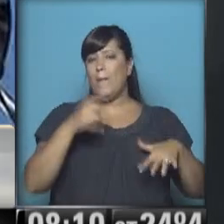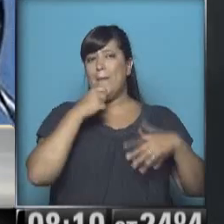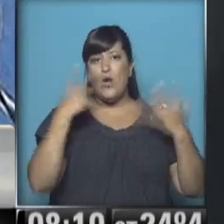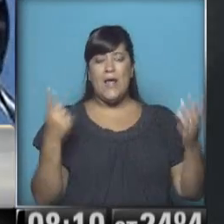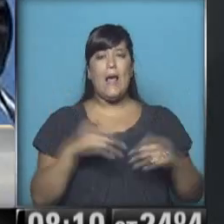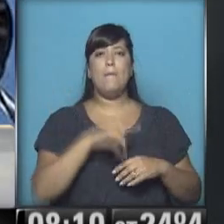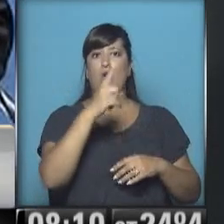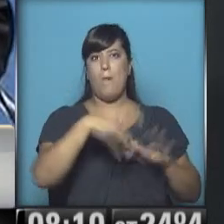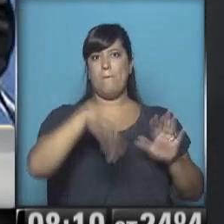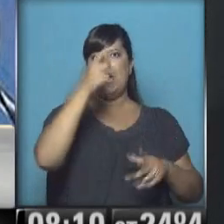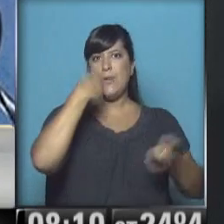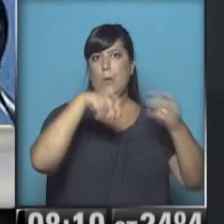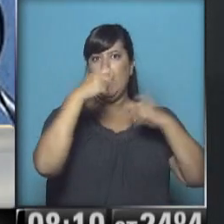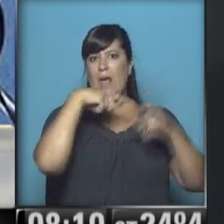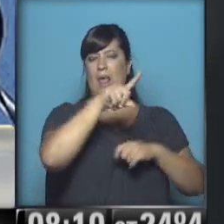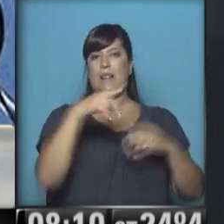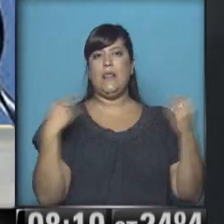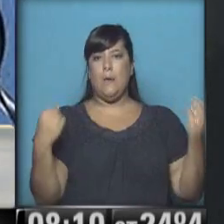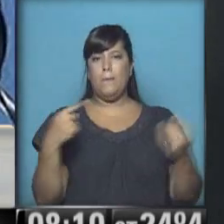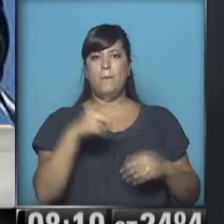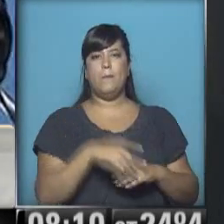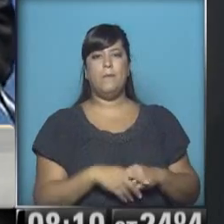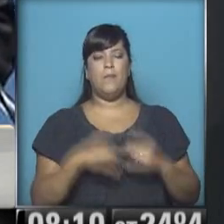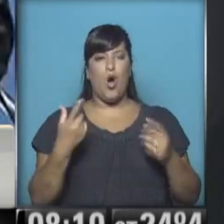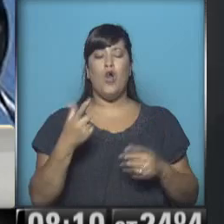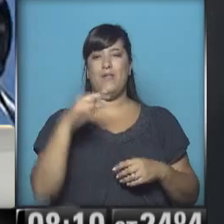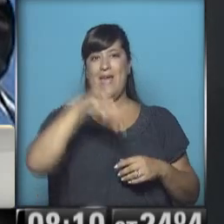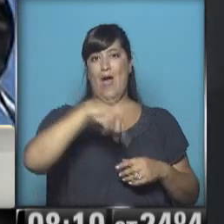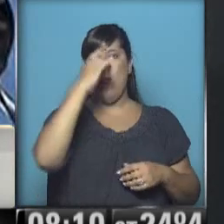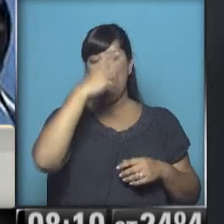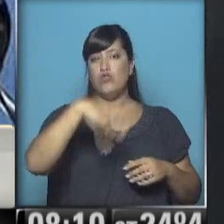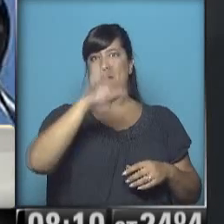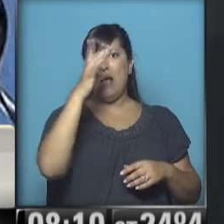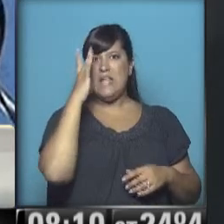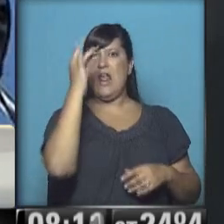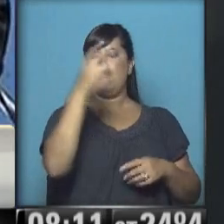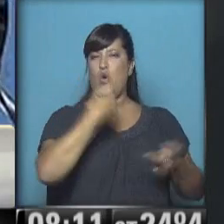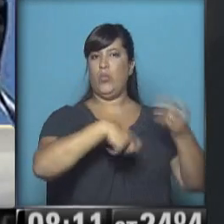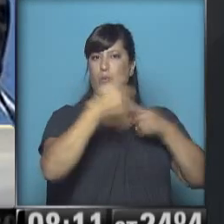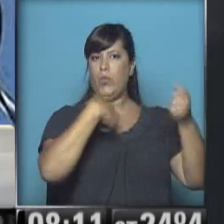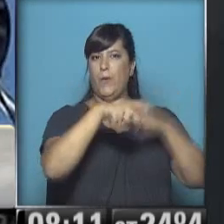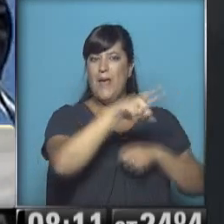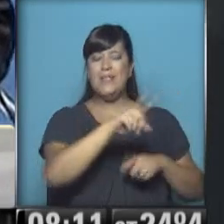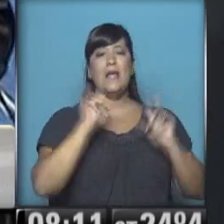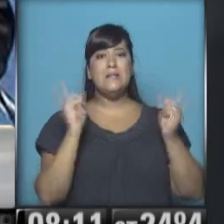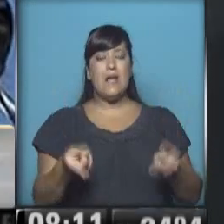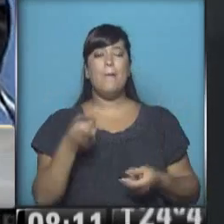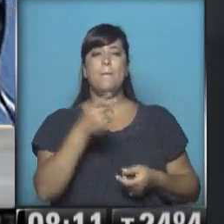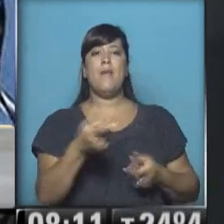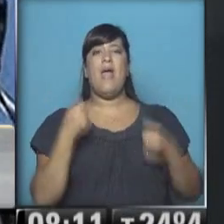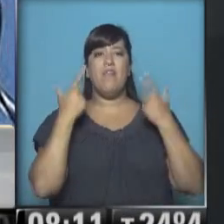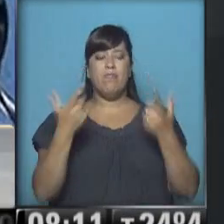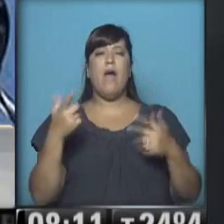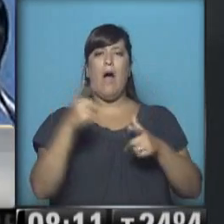los rubros que más vende a partir del uso extendido del Ahora 12. Y esto ha permitido también una